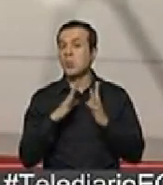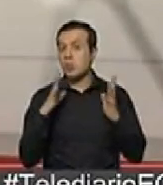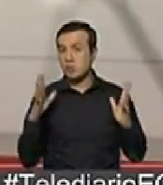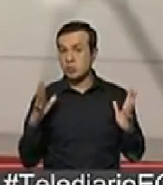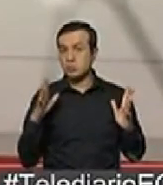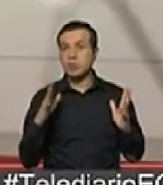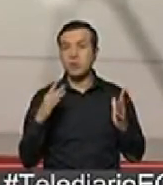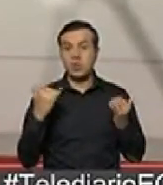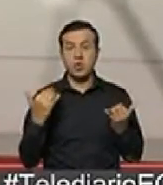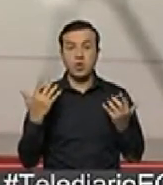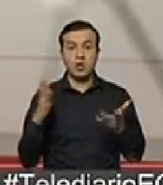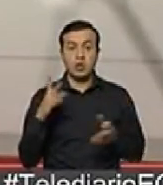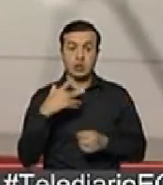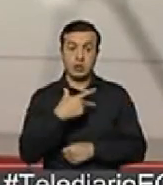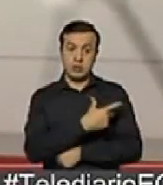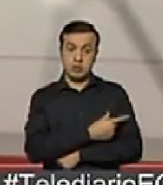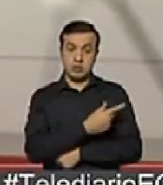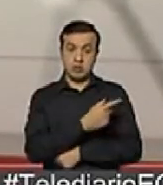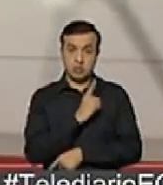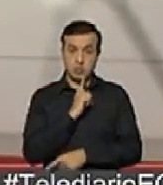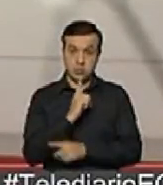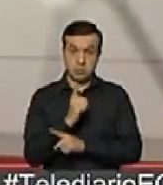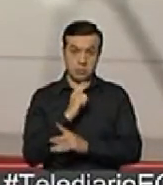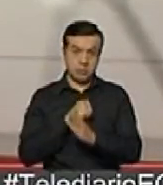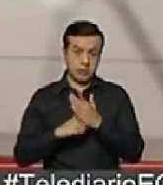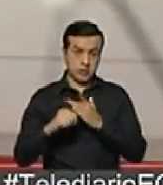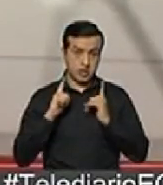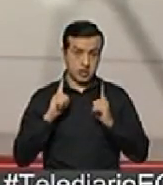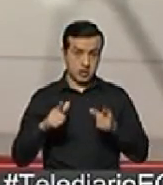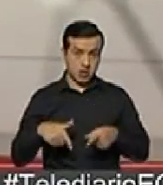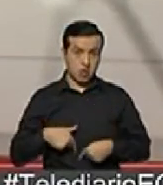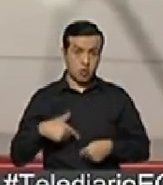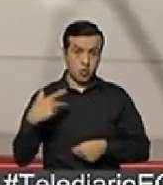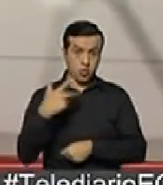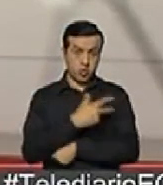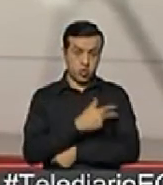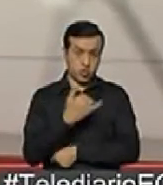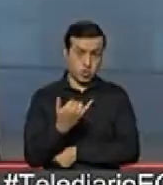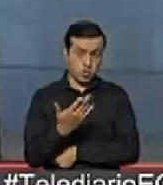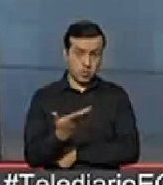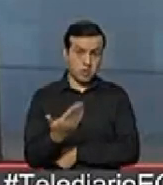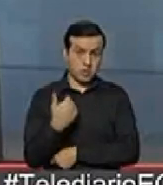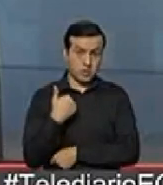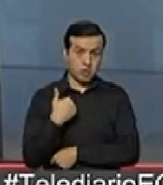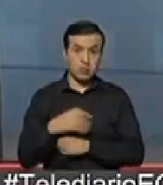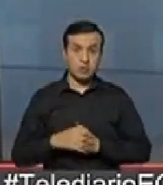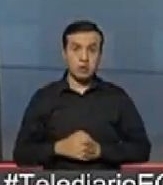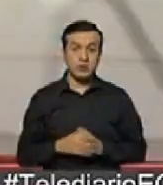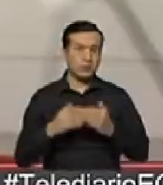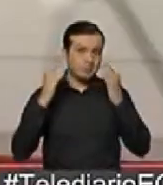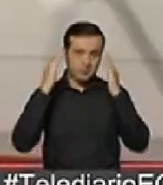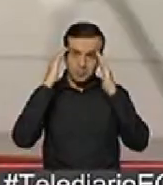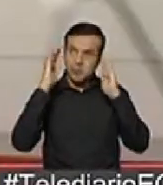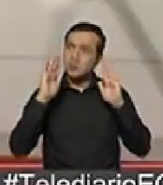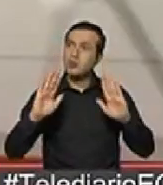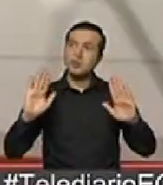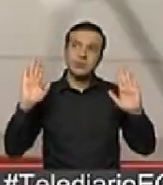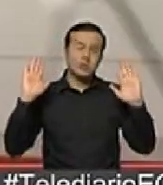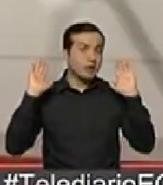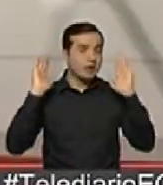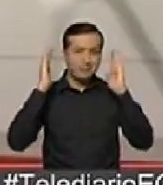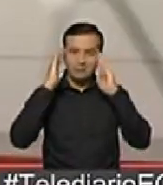contra esta enfermedad. ¿Actualmente esta vacuna es parte del cuadro básico que utiliza el Ministerio de Salud Pública? Yo desconozco eso. Uh-huh.